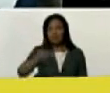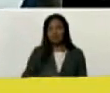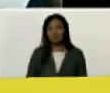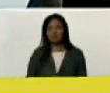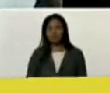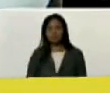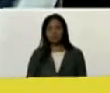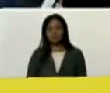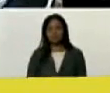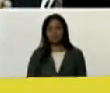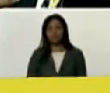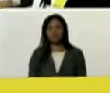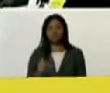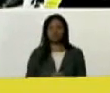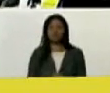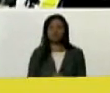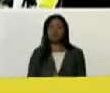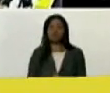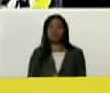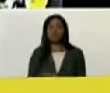Estuvieron en el Hotel Funchal.